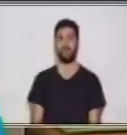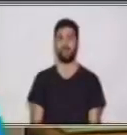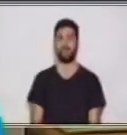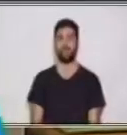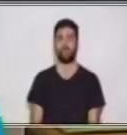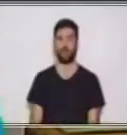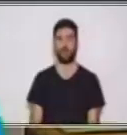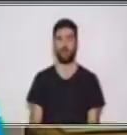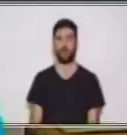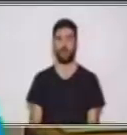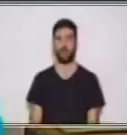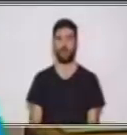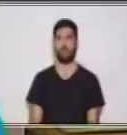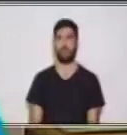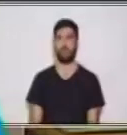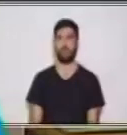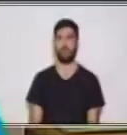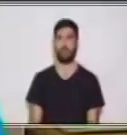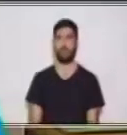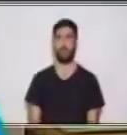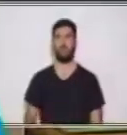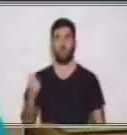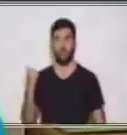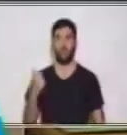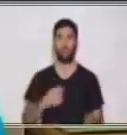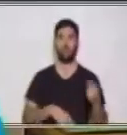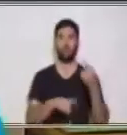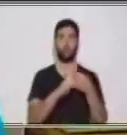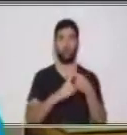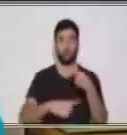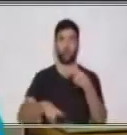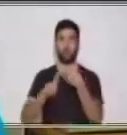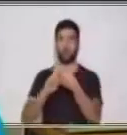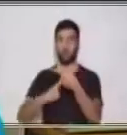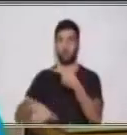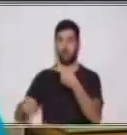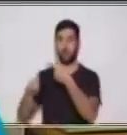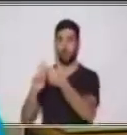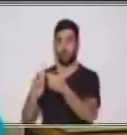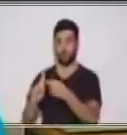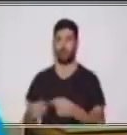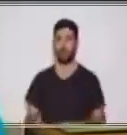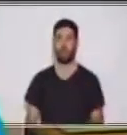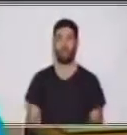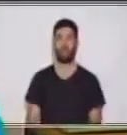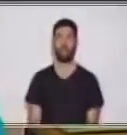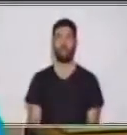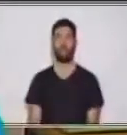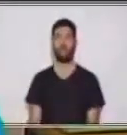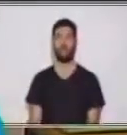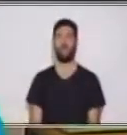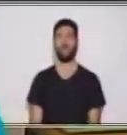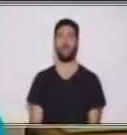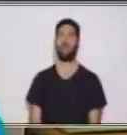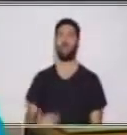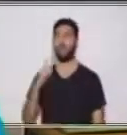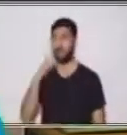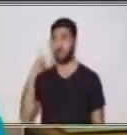general de sumar alfa más beta más gamma igual a 180 grados. En este